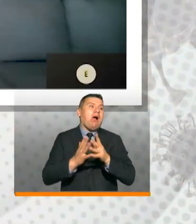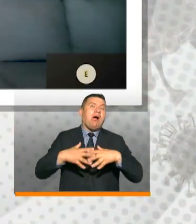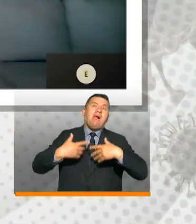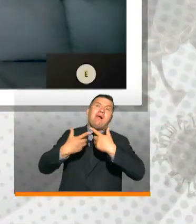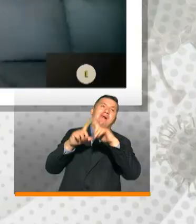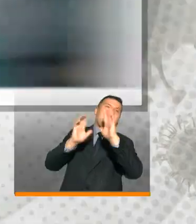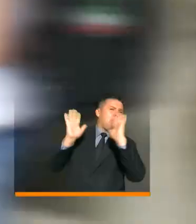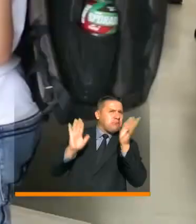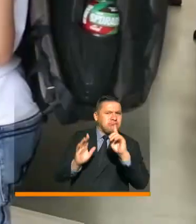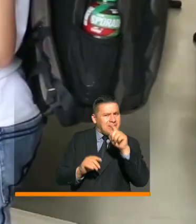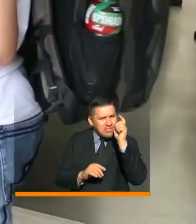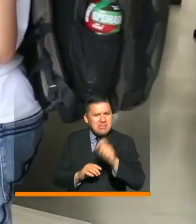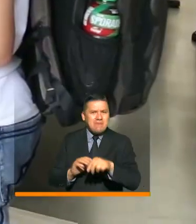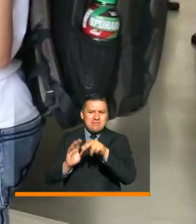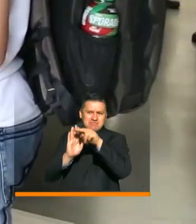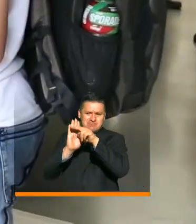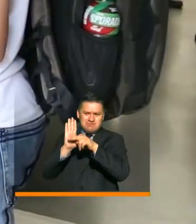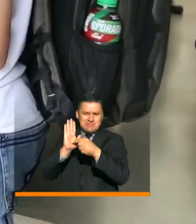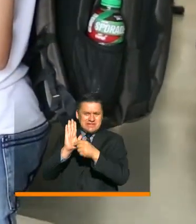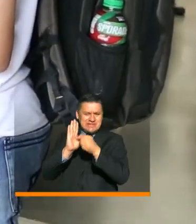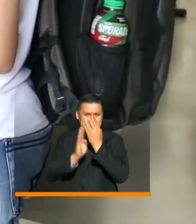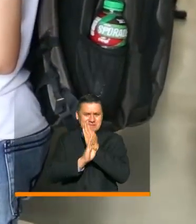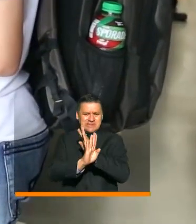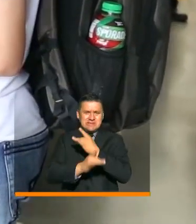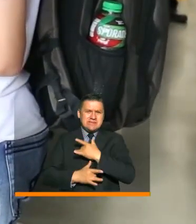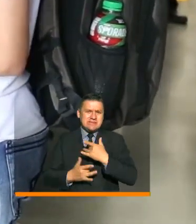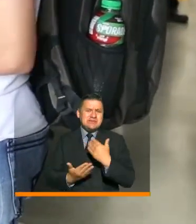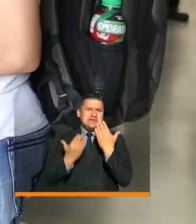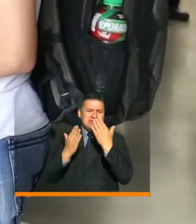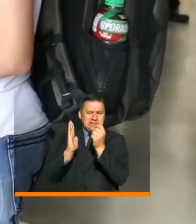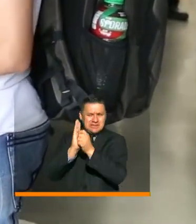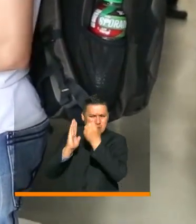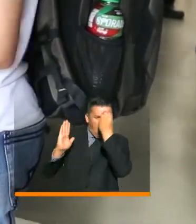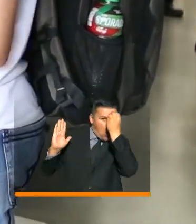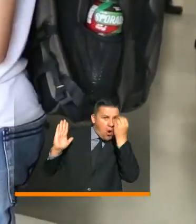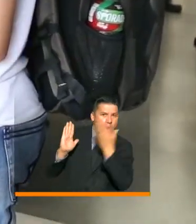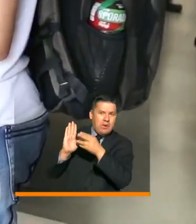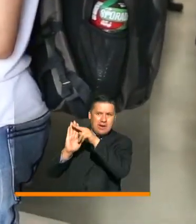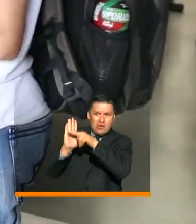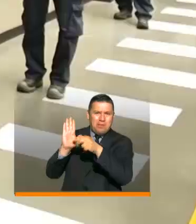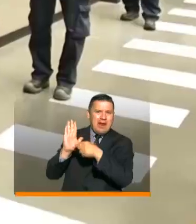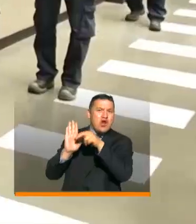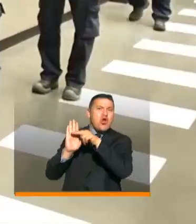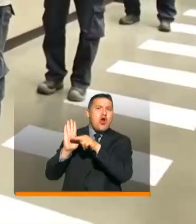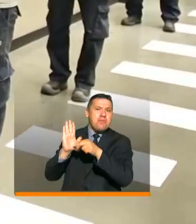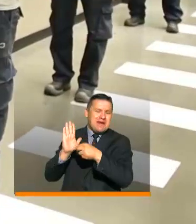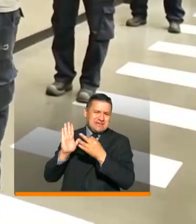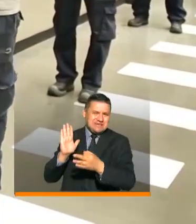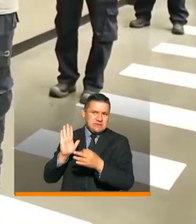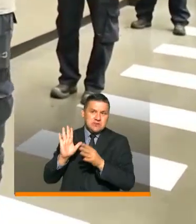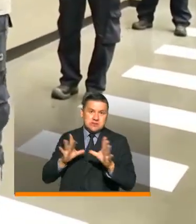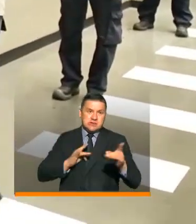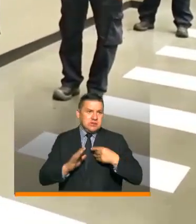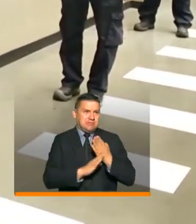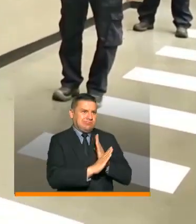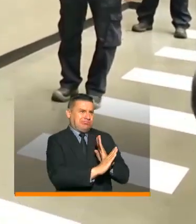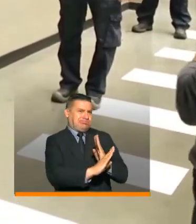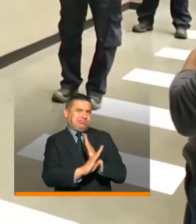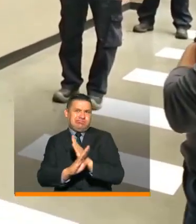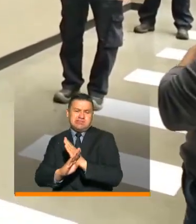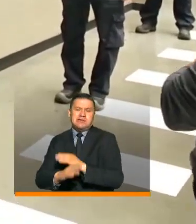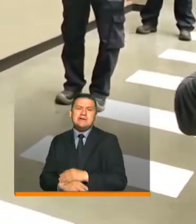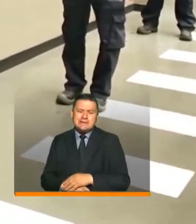que mantengan siempre esas normas de bioseguridad, porque ahí así evitamos el contagio y